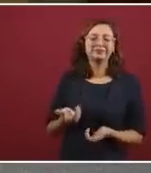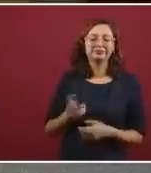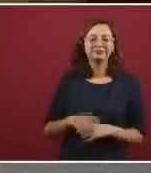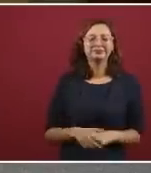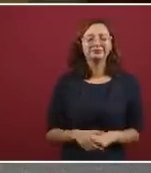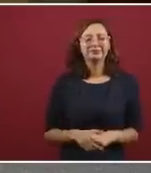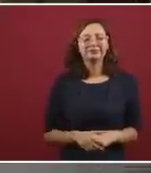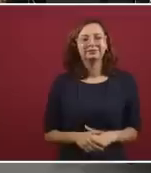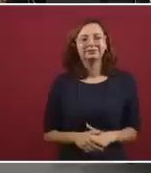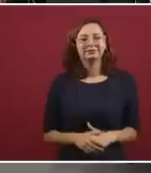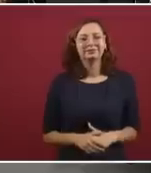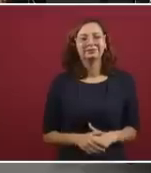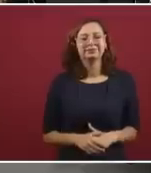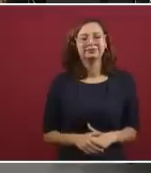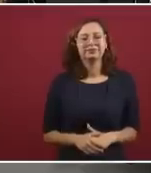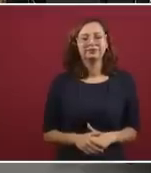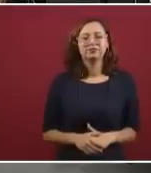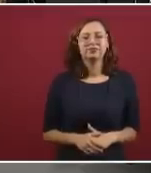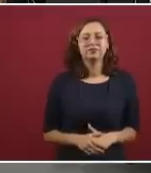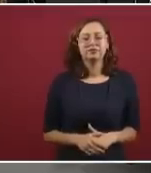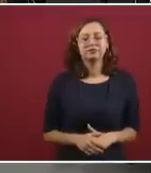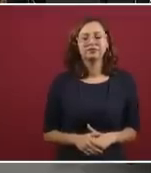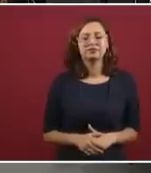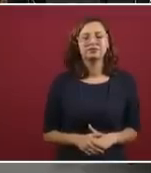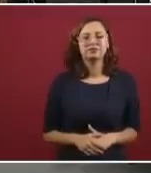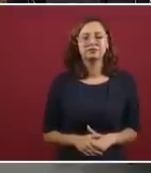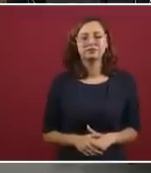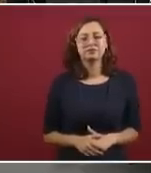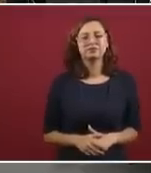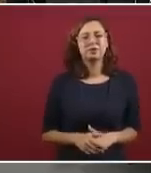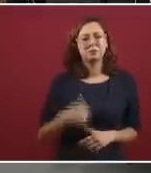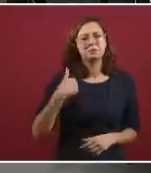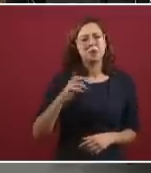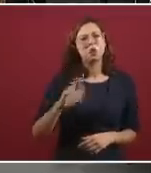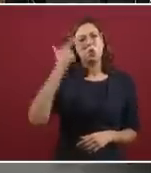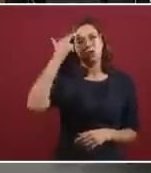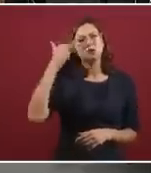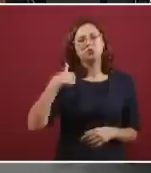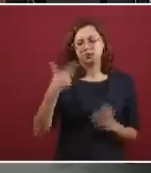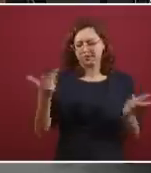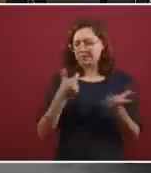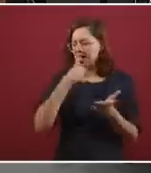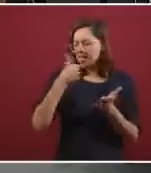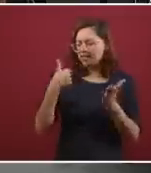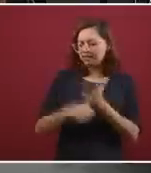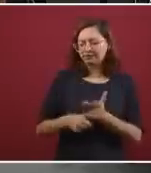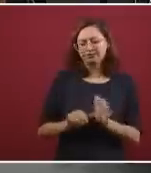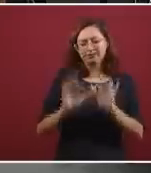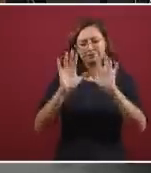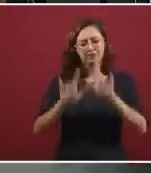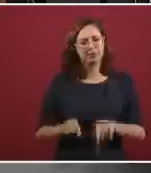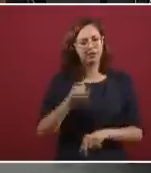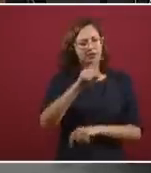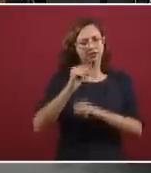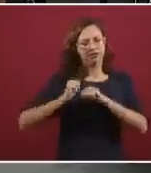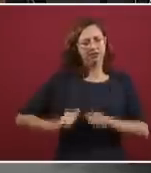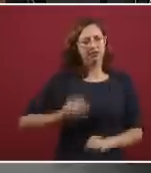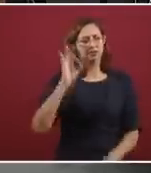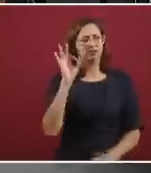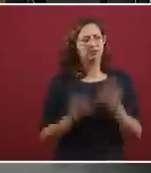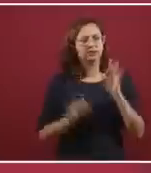este lleve una carta 900 al poder rousseff